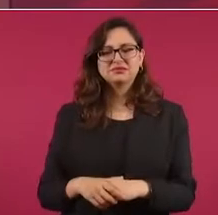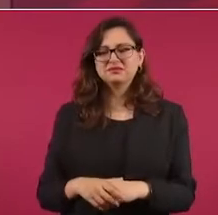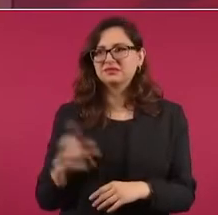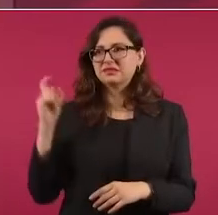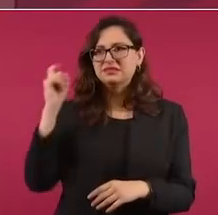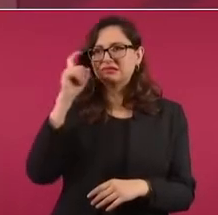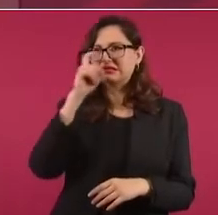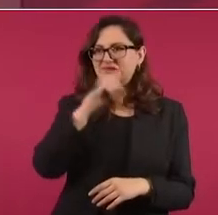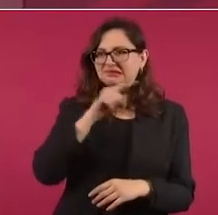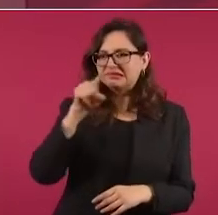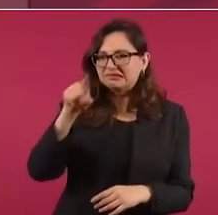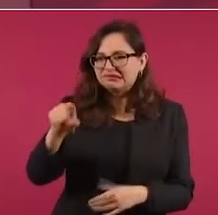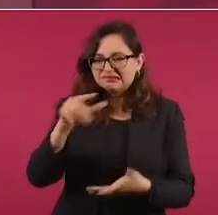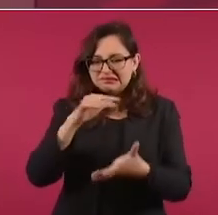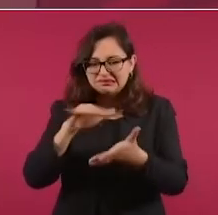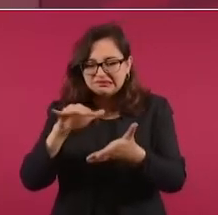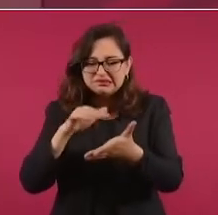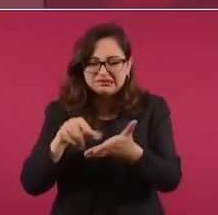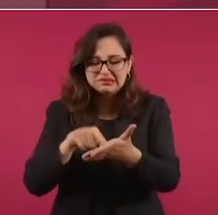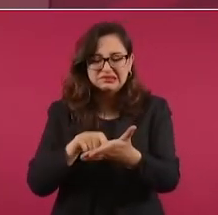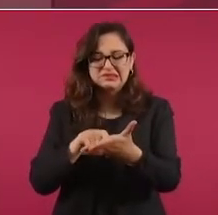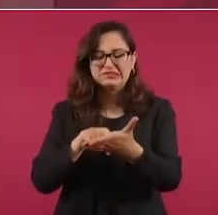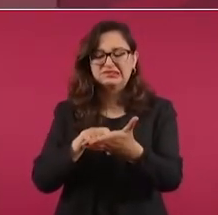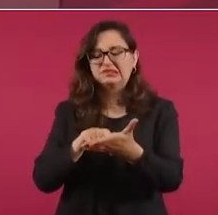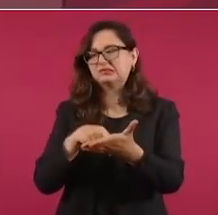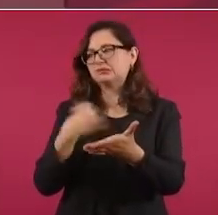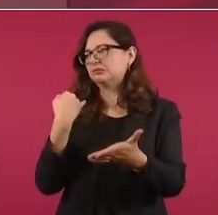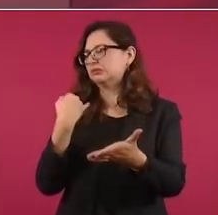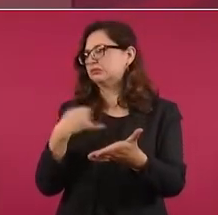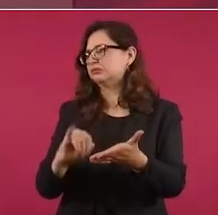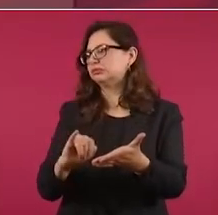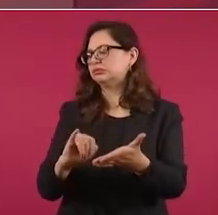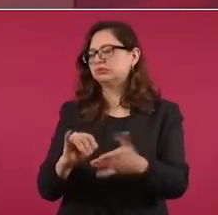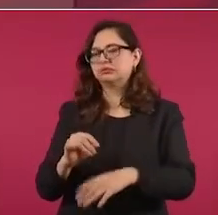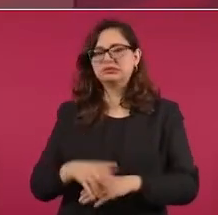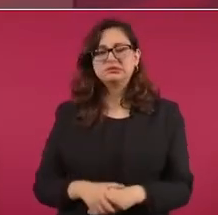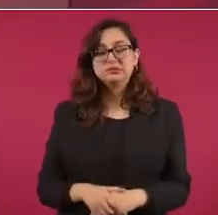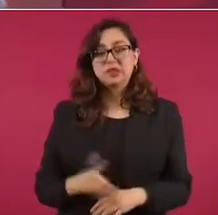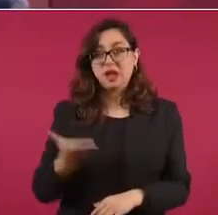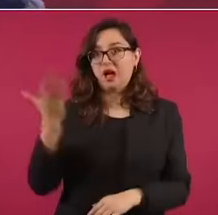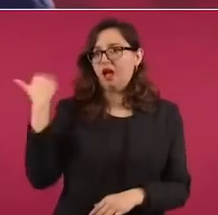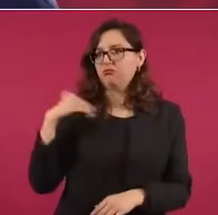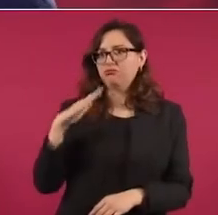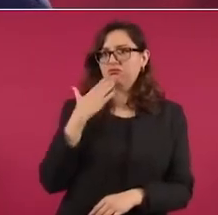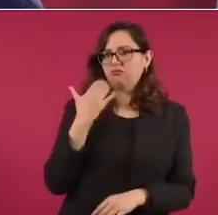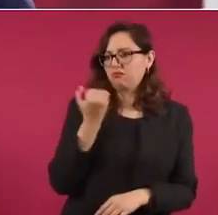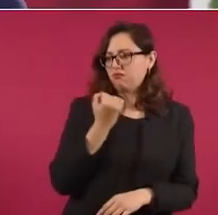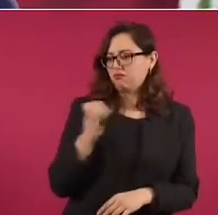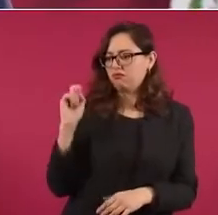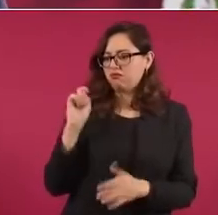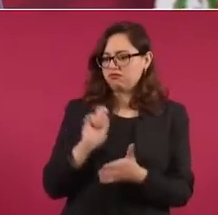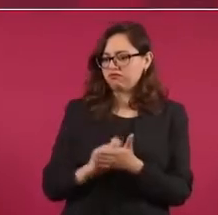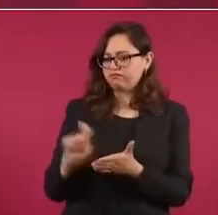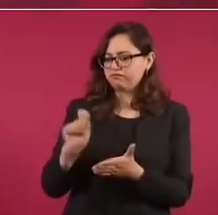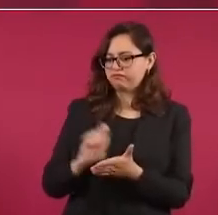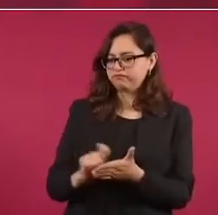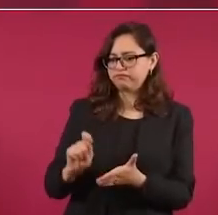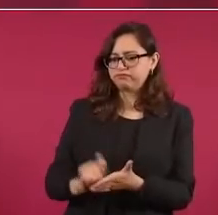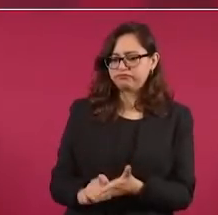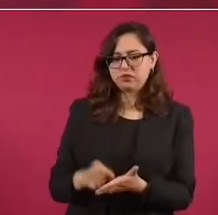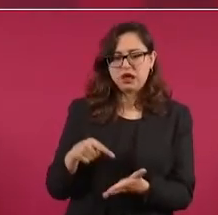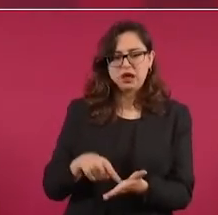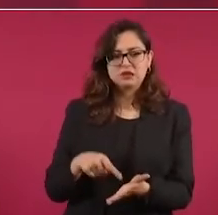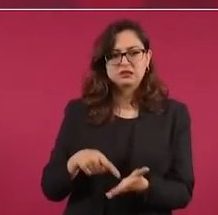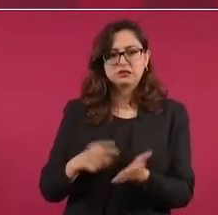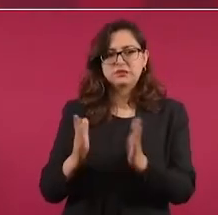lea algo de Vargas Llosa, un gran escritor. Ese libro,